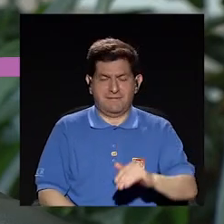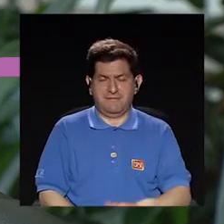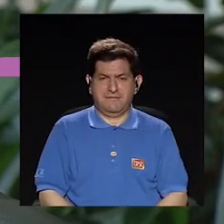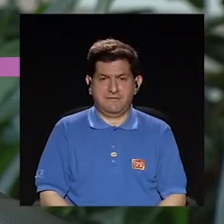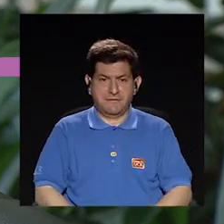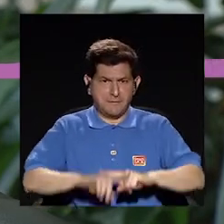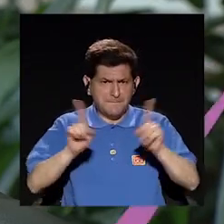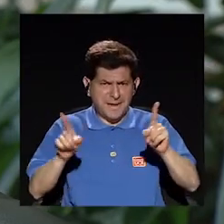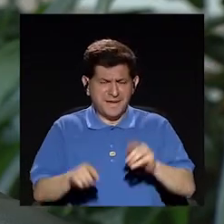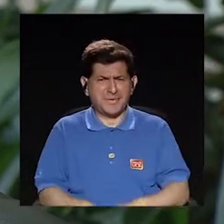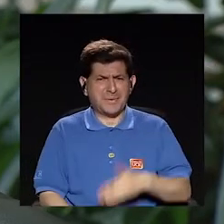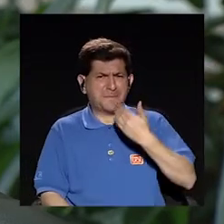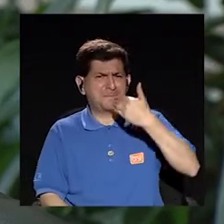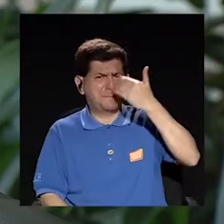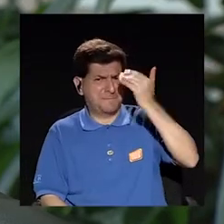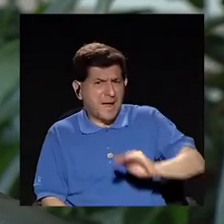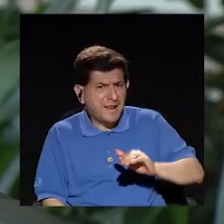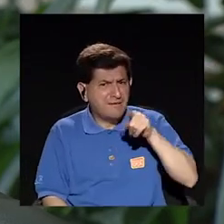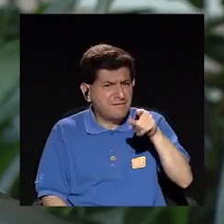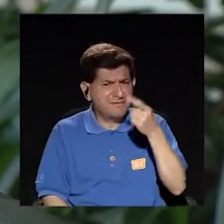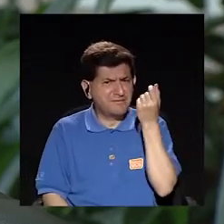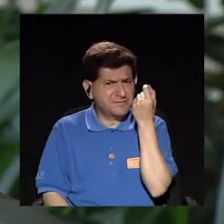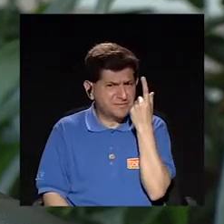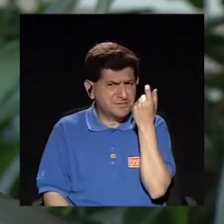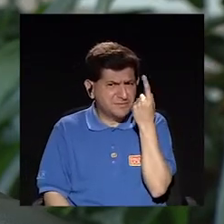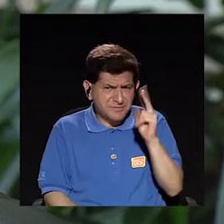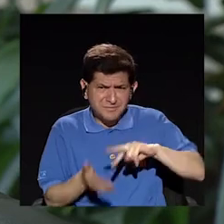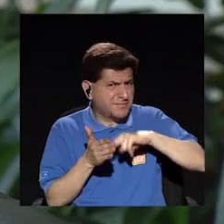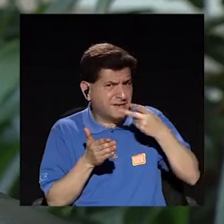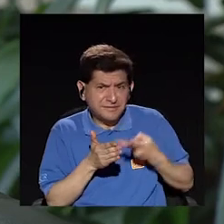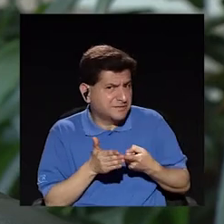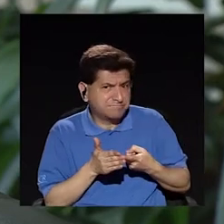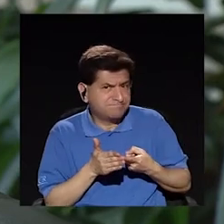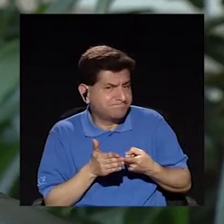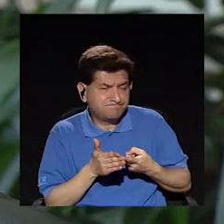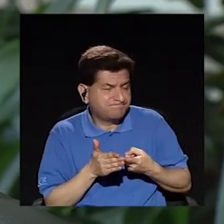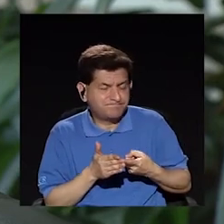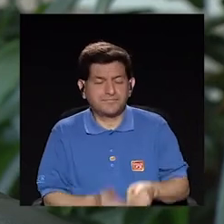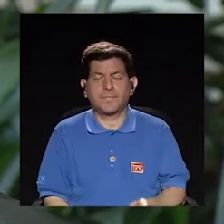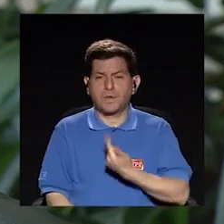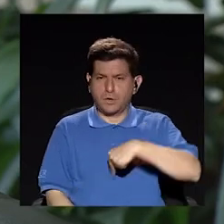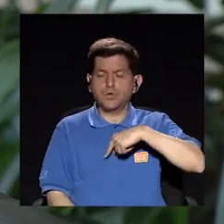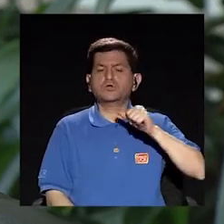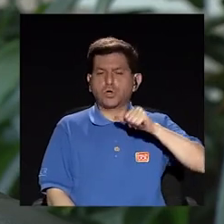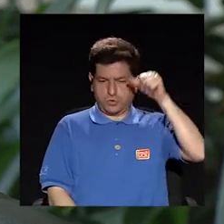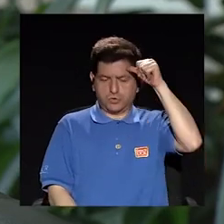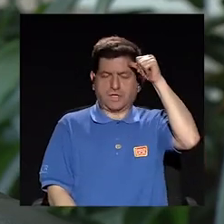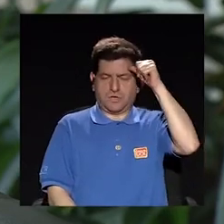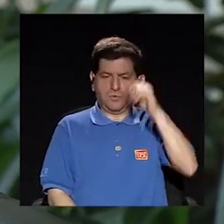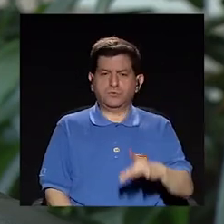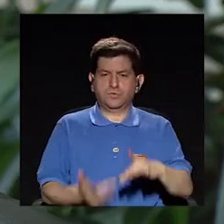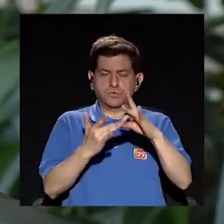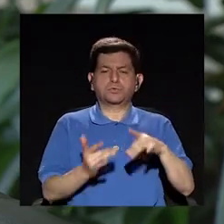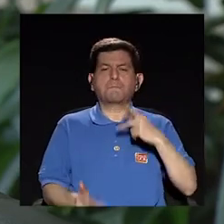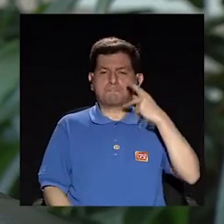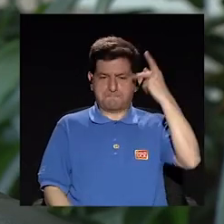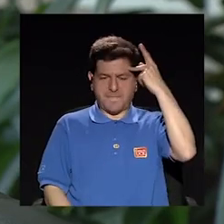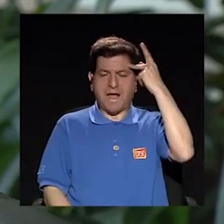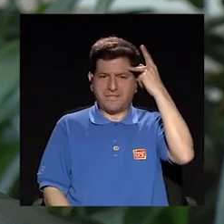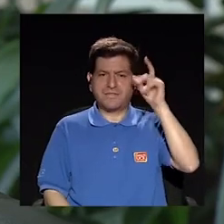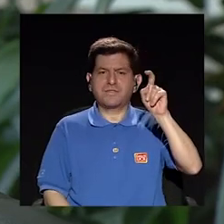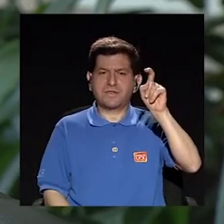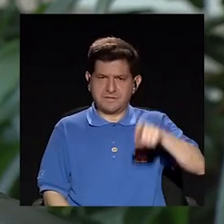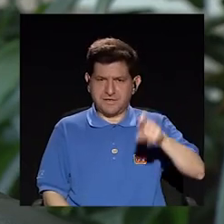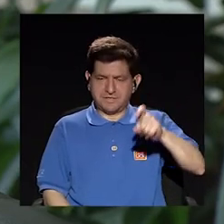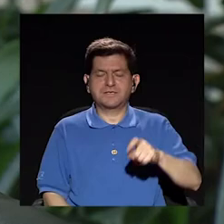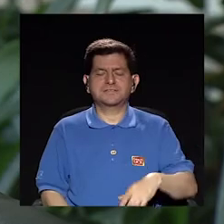pero realmente ese malo ellos no tienen claro a qué se refiere. Y nosotros como adultos y especialmente como padres